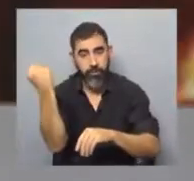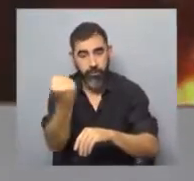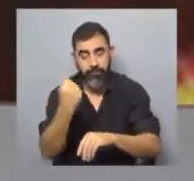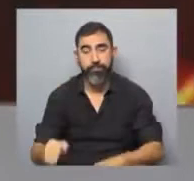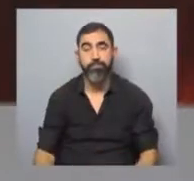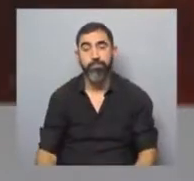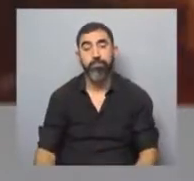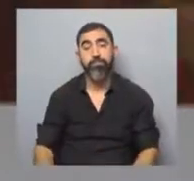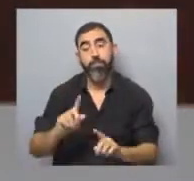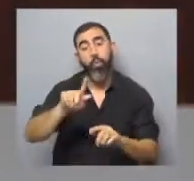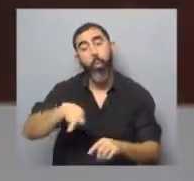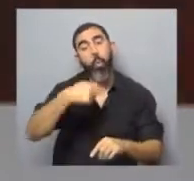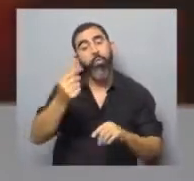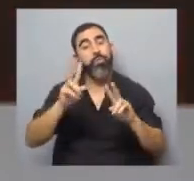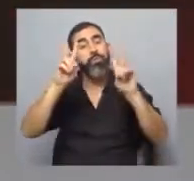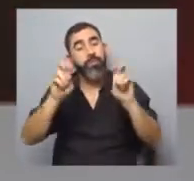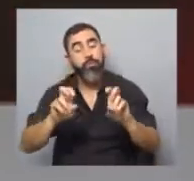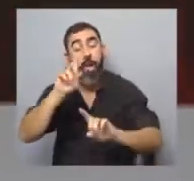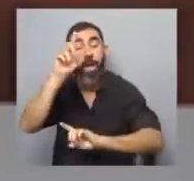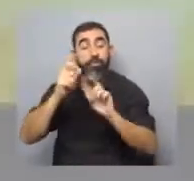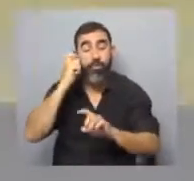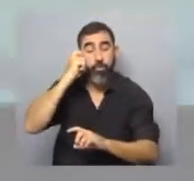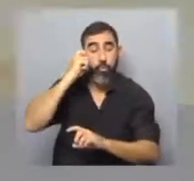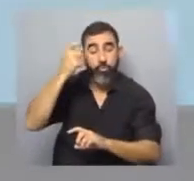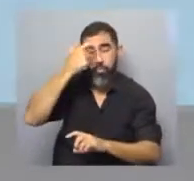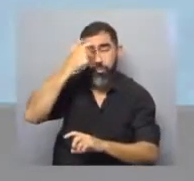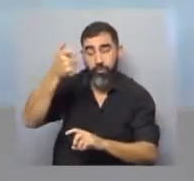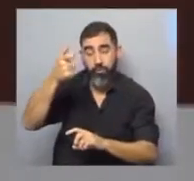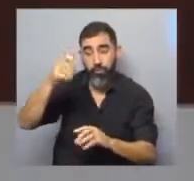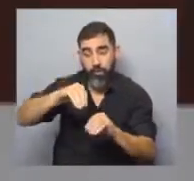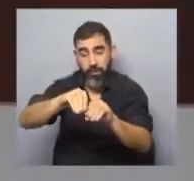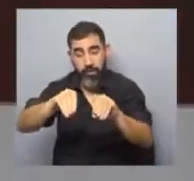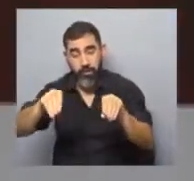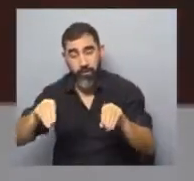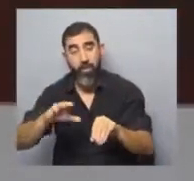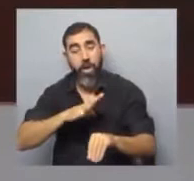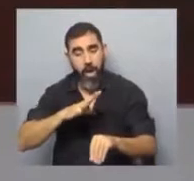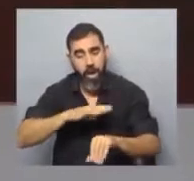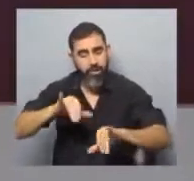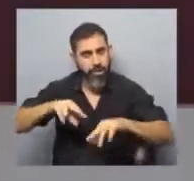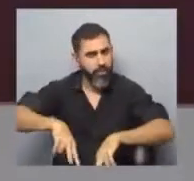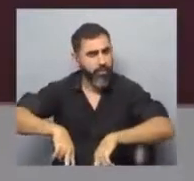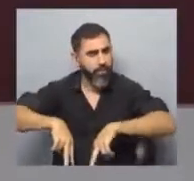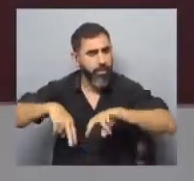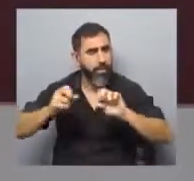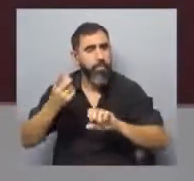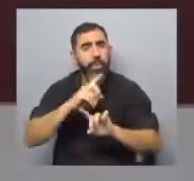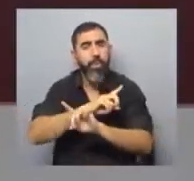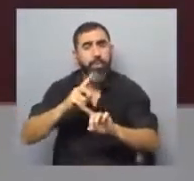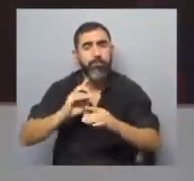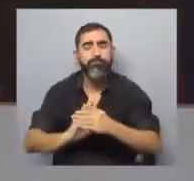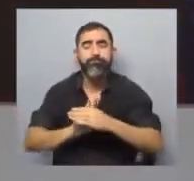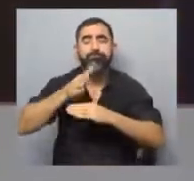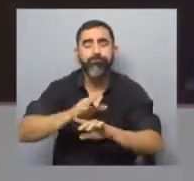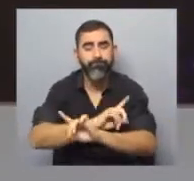después viene otra parte, porque a veces el conocimiento científico de un territorio se ha estudiado mucho, pero no se ha